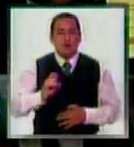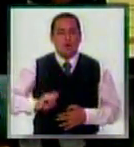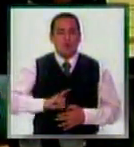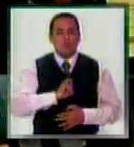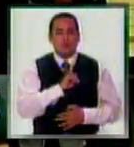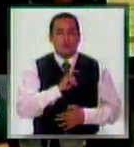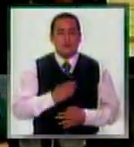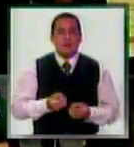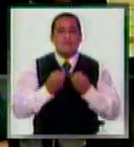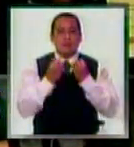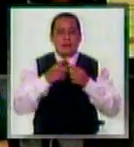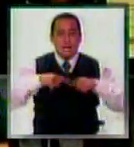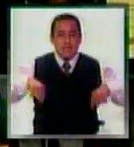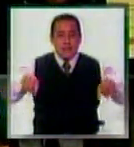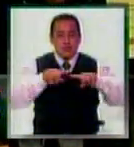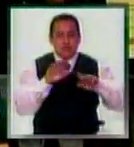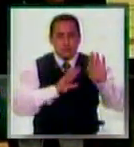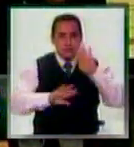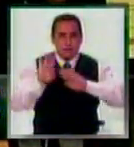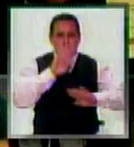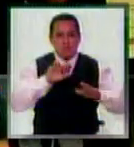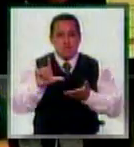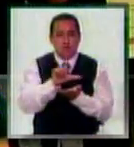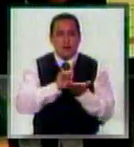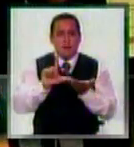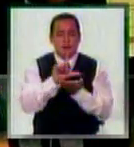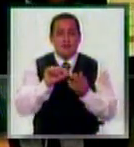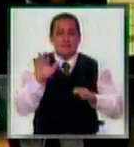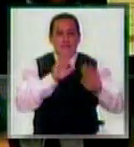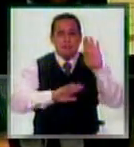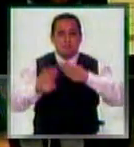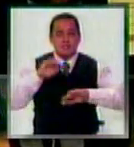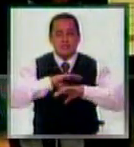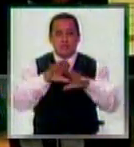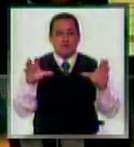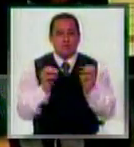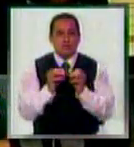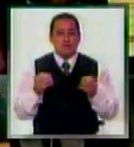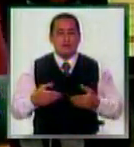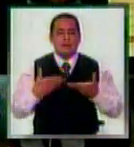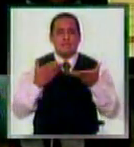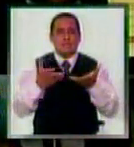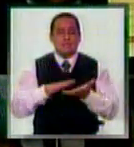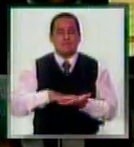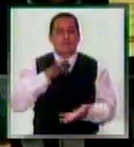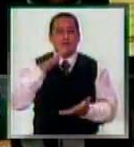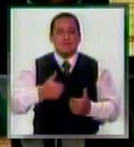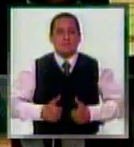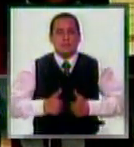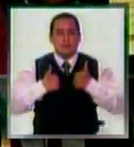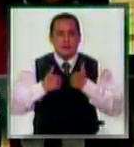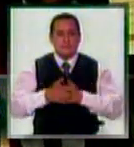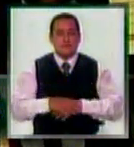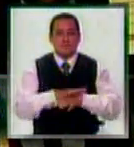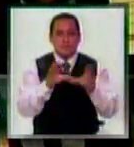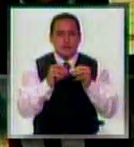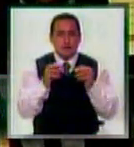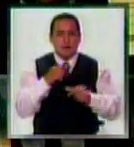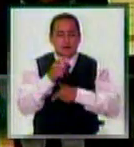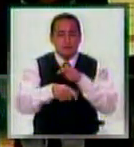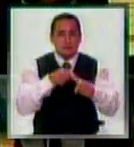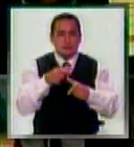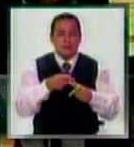orgullosos para que ellos defiendan Lucanamarca, defiendan nuestra tierra, le den mayor vida a nuestro